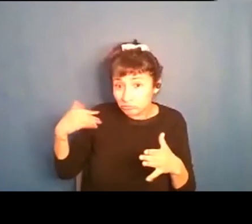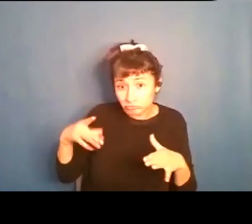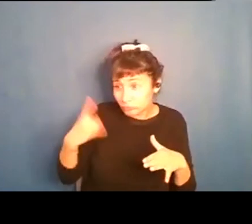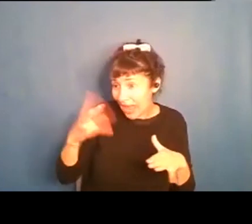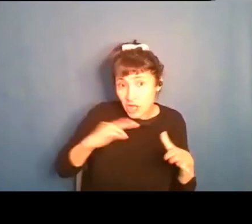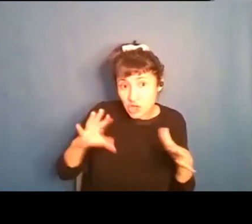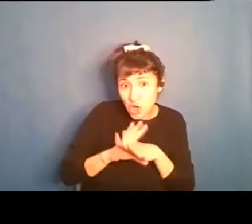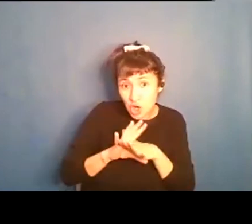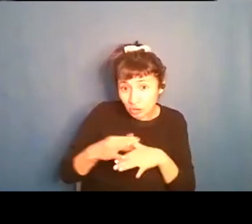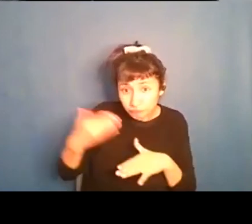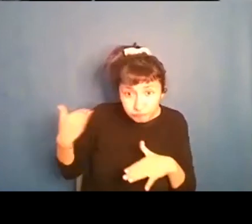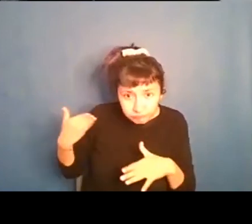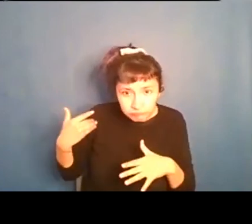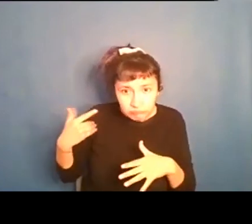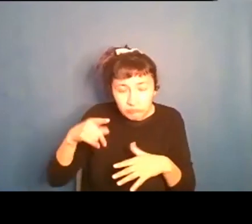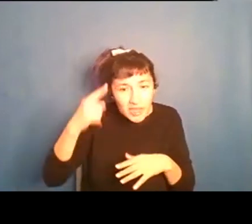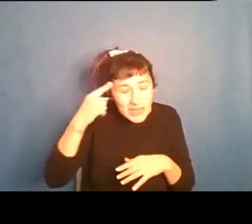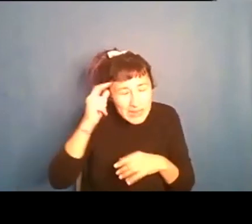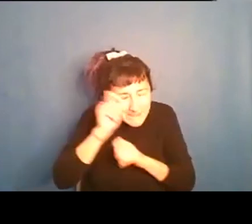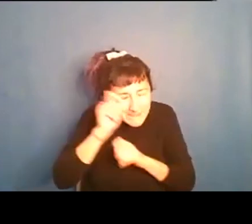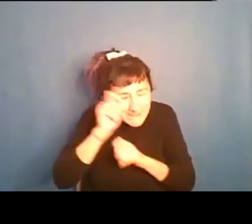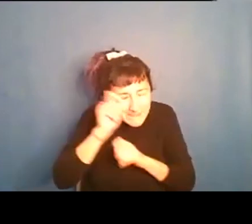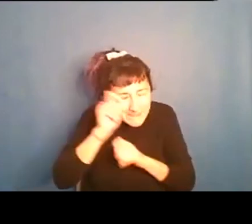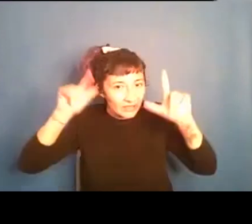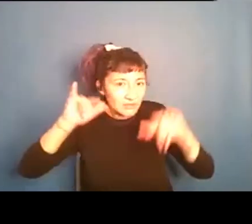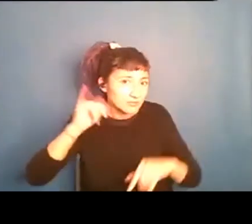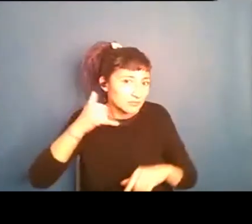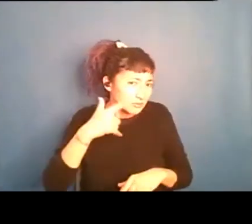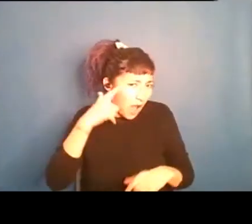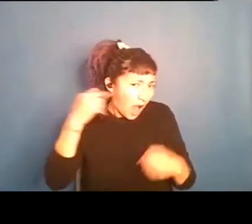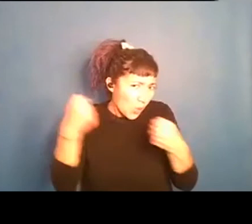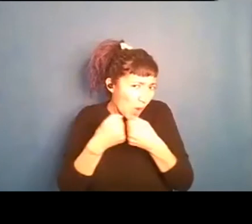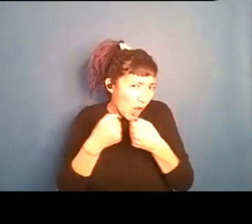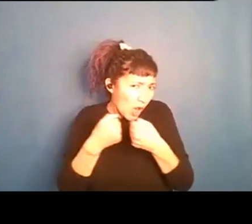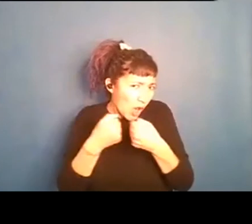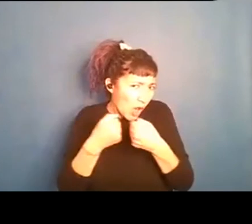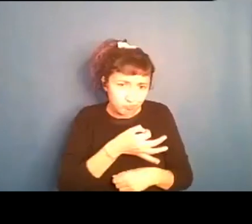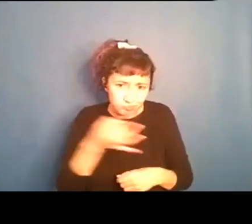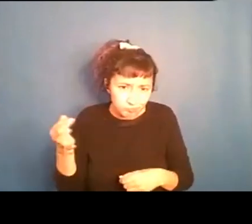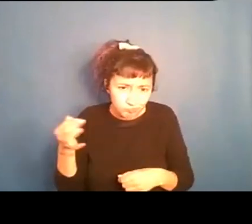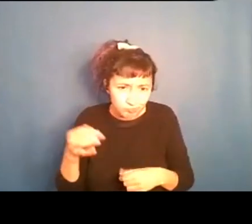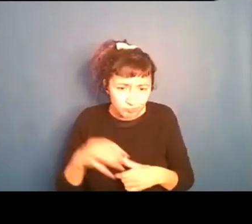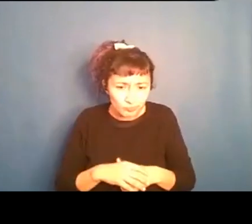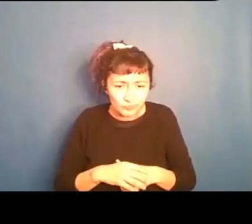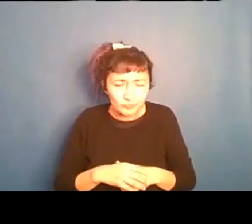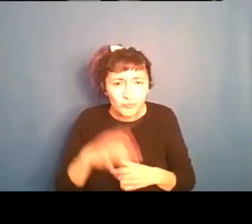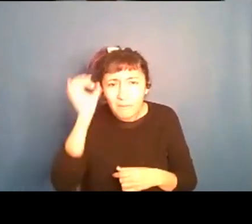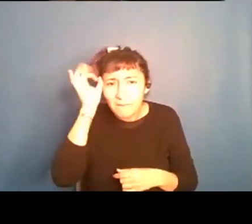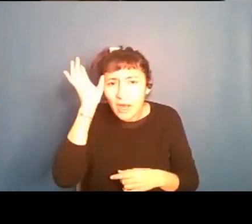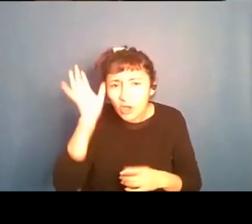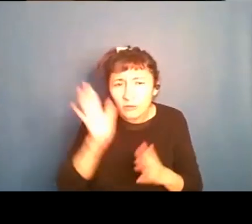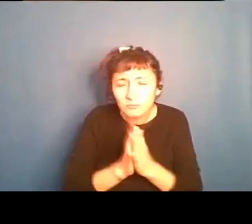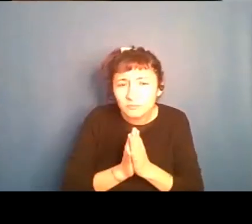Entonces, imagínate, sí, estoy netamente de acuerdo. Ahora, Perdón, tu pregunta es, ay,